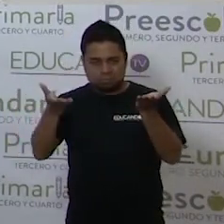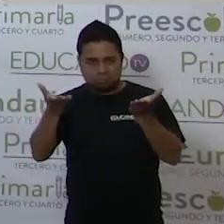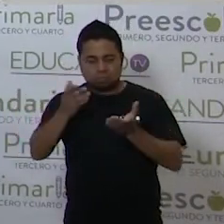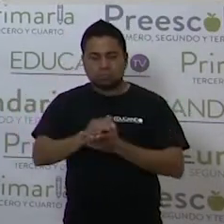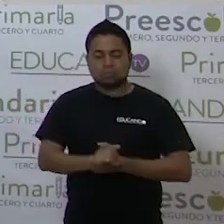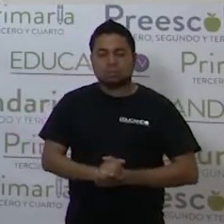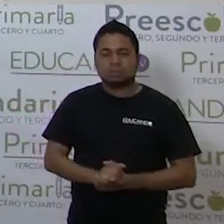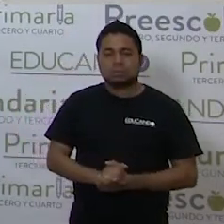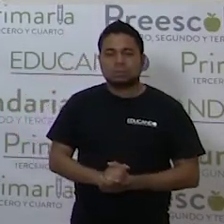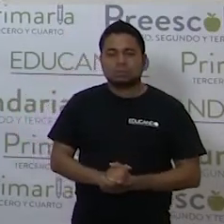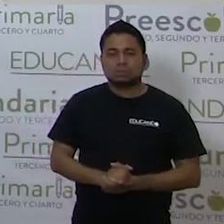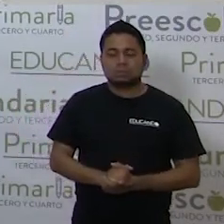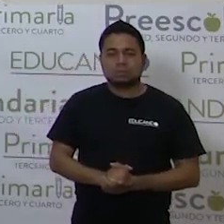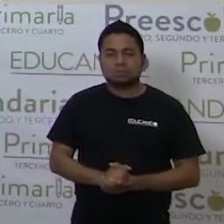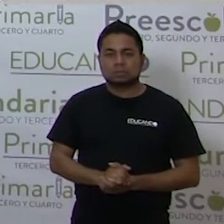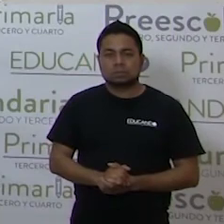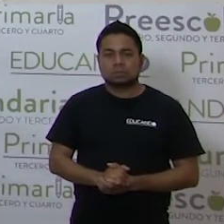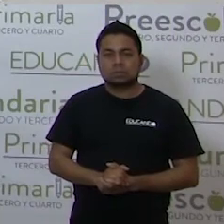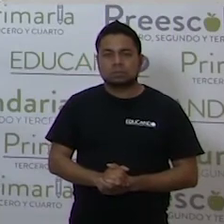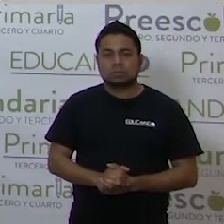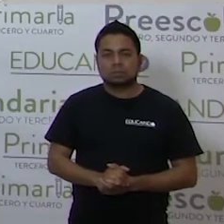entonces tendríamos